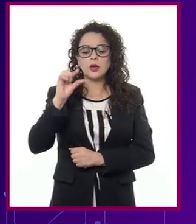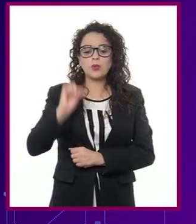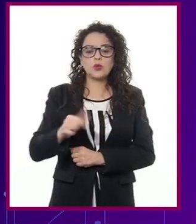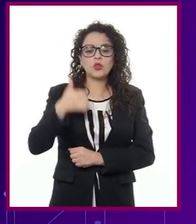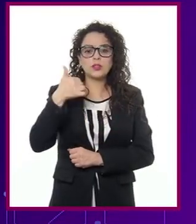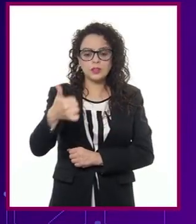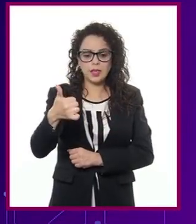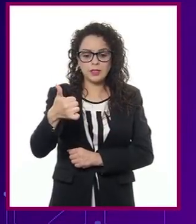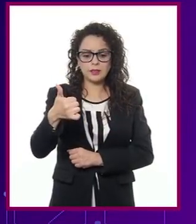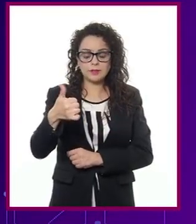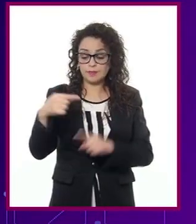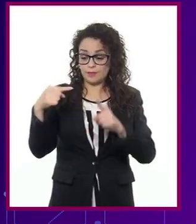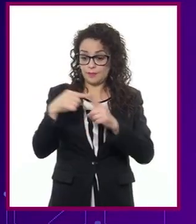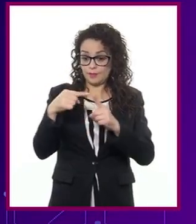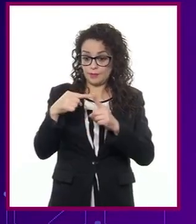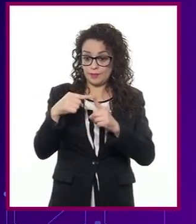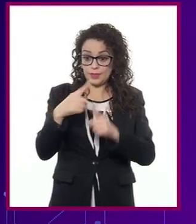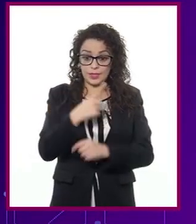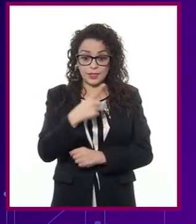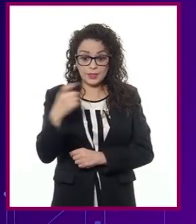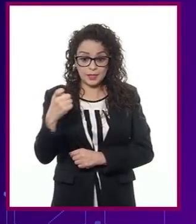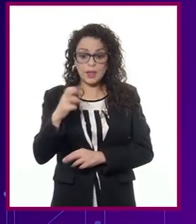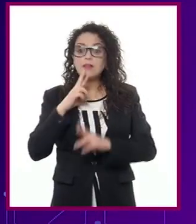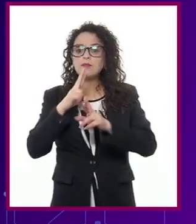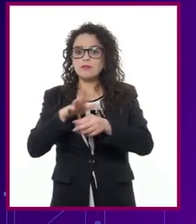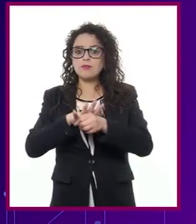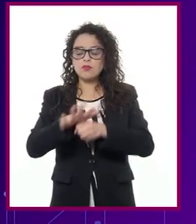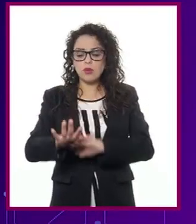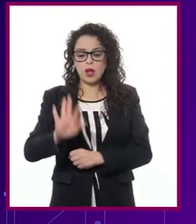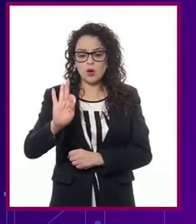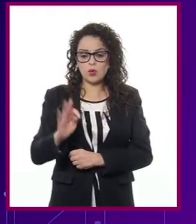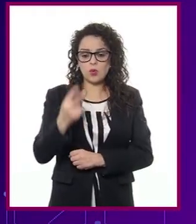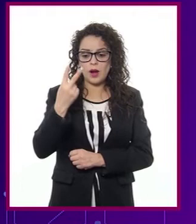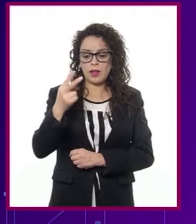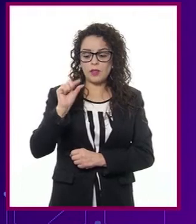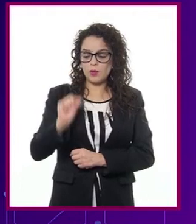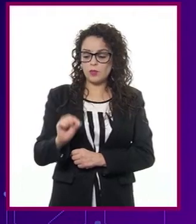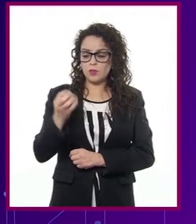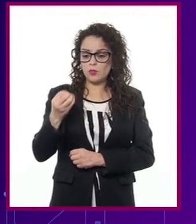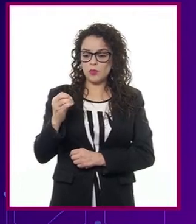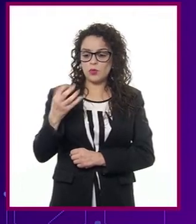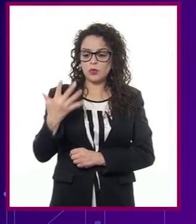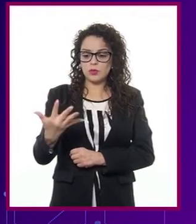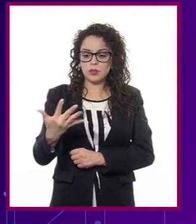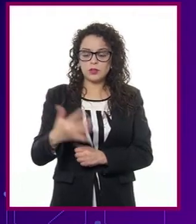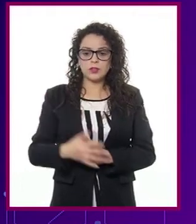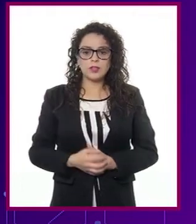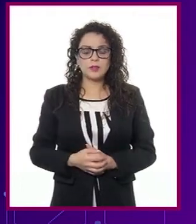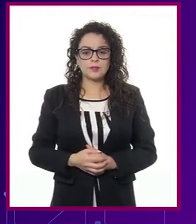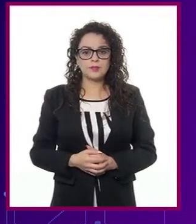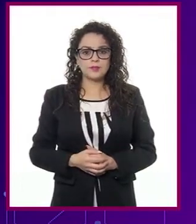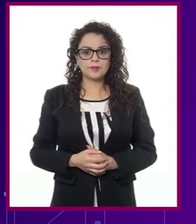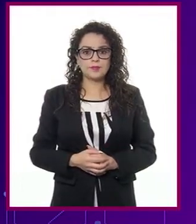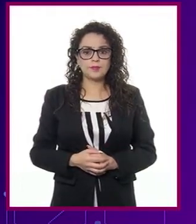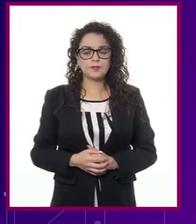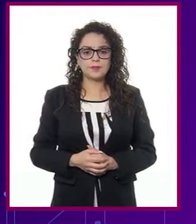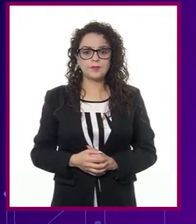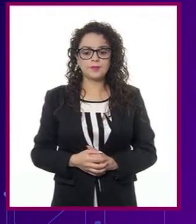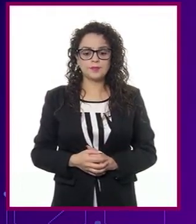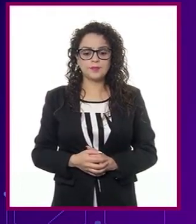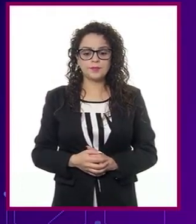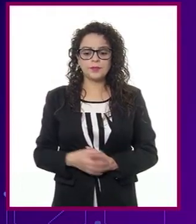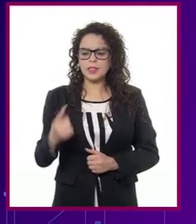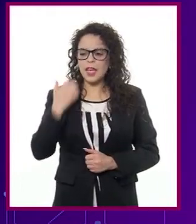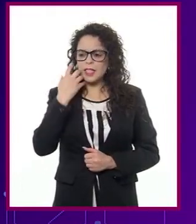4205.6. Al dividirlo entre 100, obtenemos como resultado final 42.05. Quiere